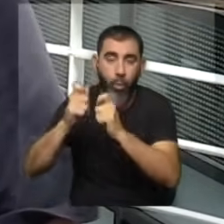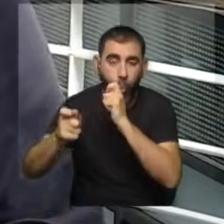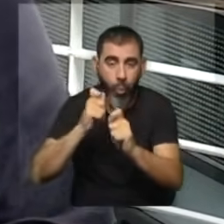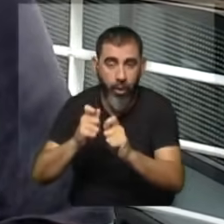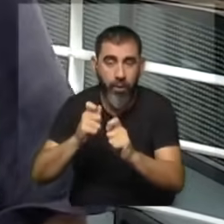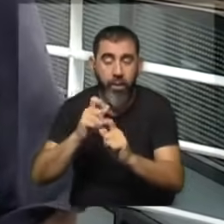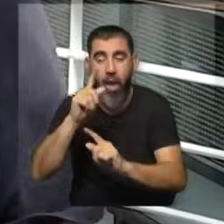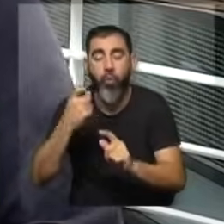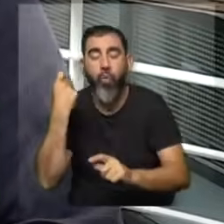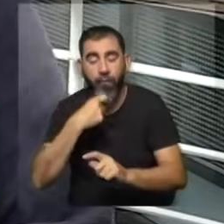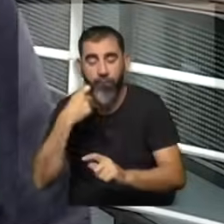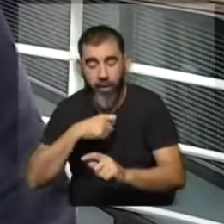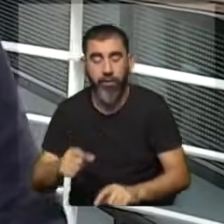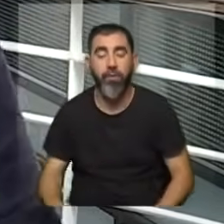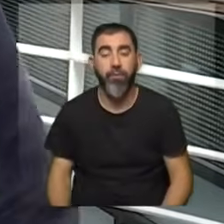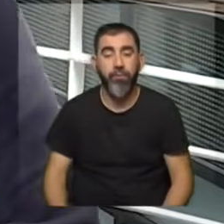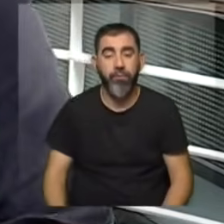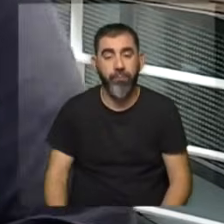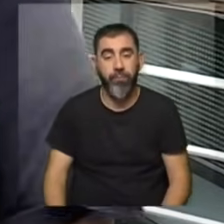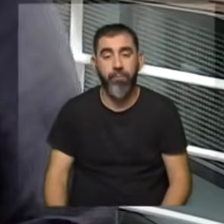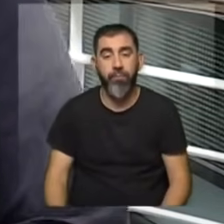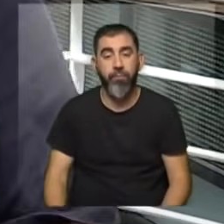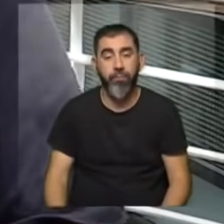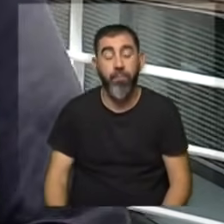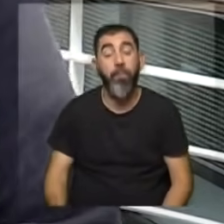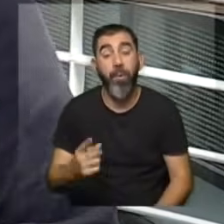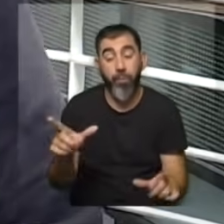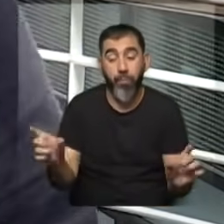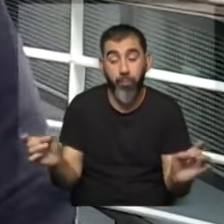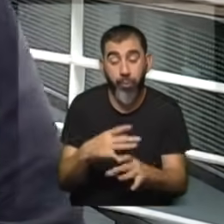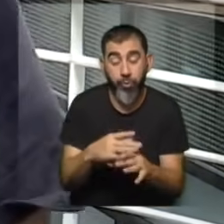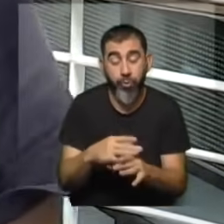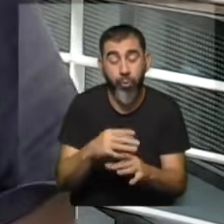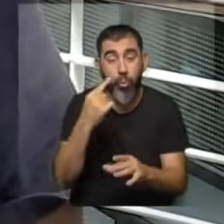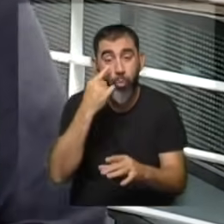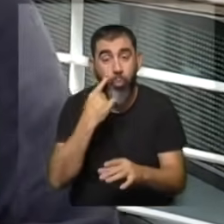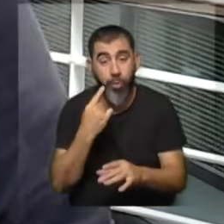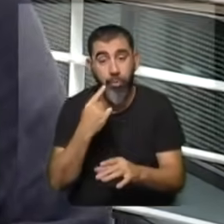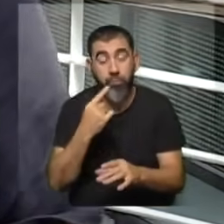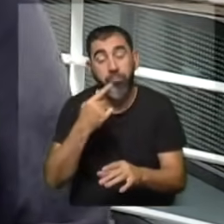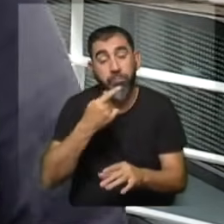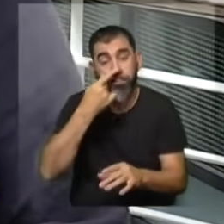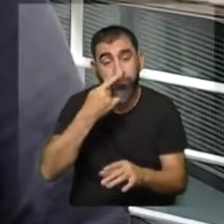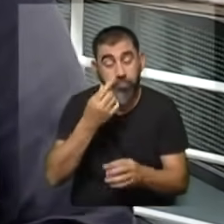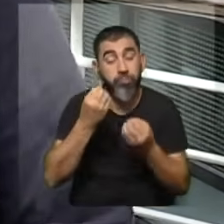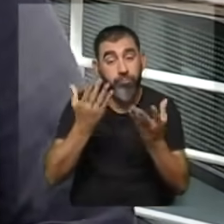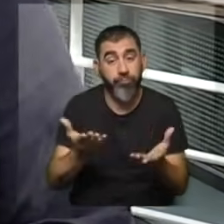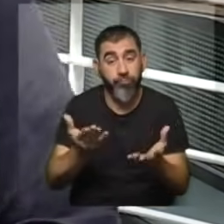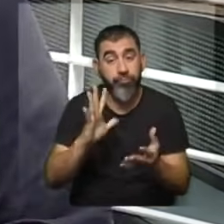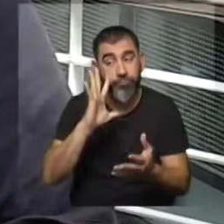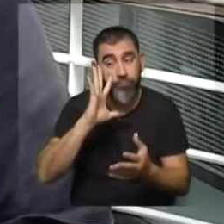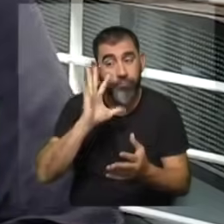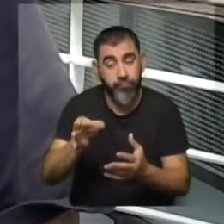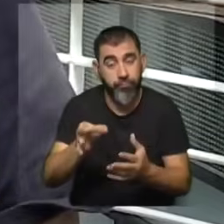uruguayos que que no se entrevistaron en el operativo censal pero una vez que tengamos el el dato final eh va a ser interesante porque vamos a ver un